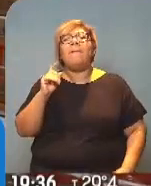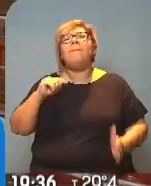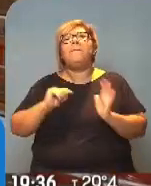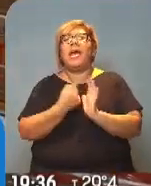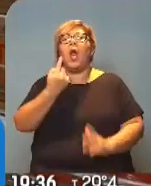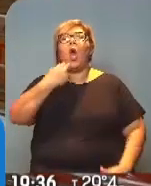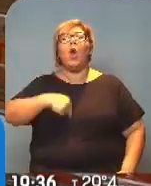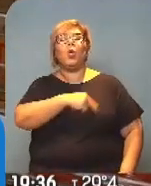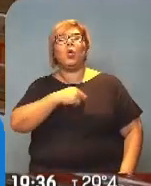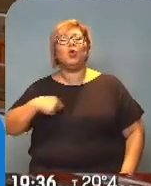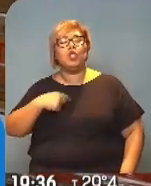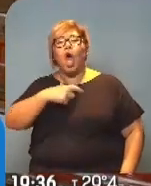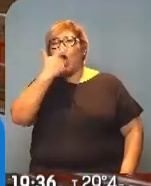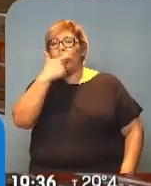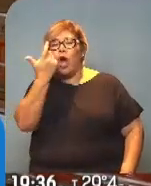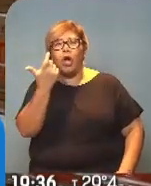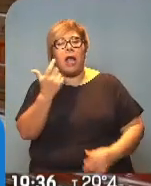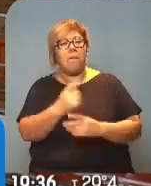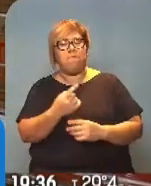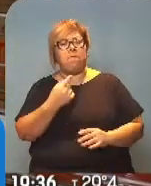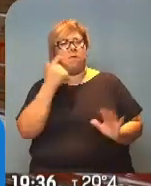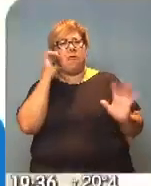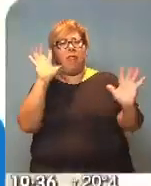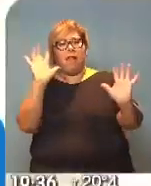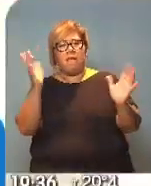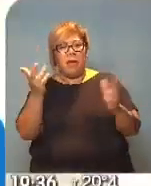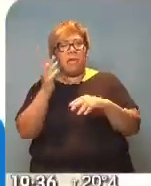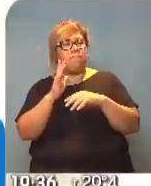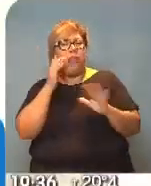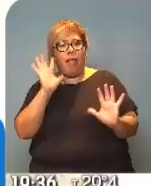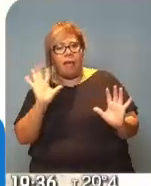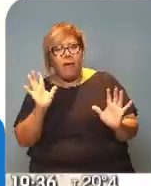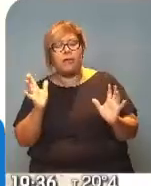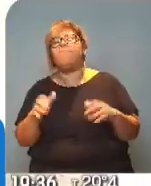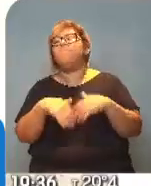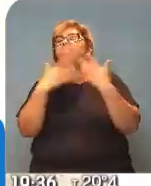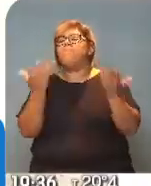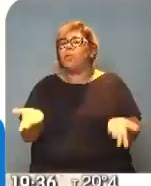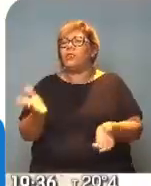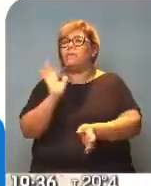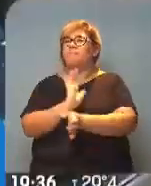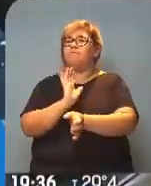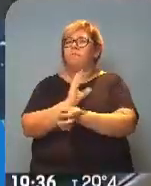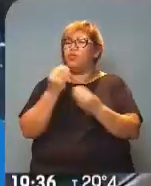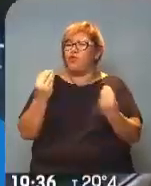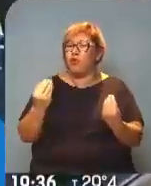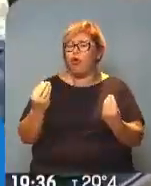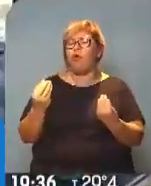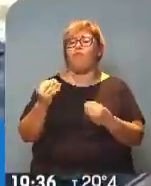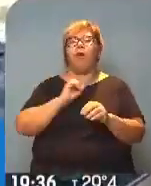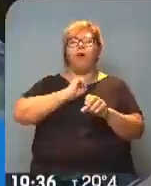Roja, y es simplemente una burla al pueblo bolivariano que todos los días con mucho esfuerzo se distribuyen de manera